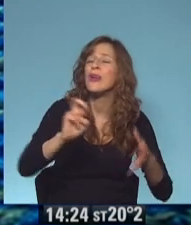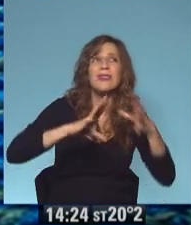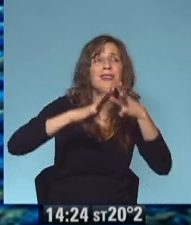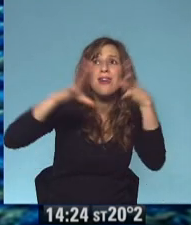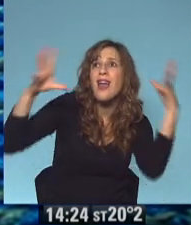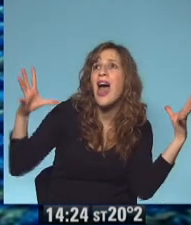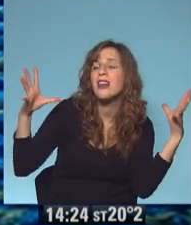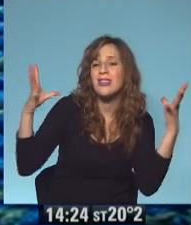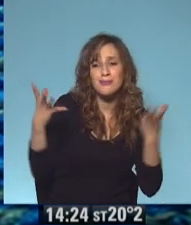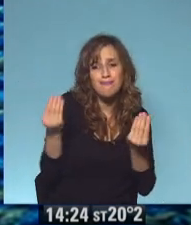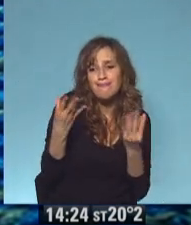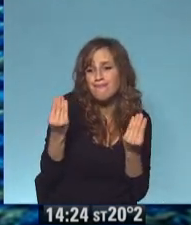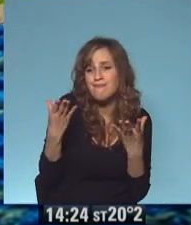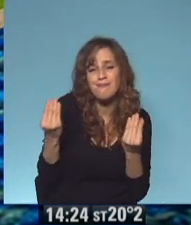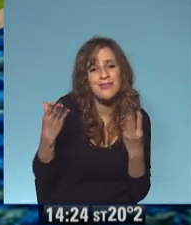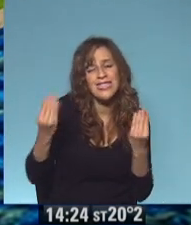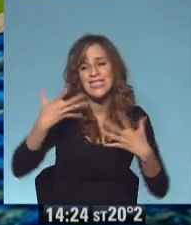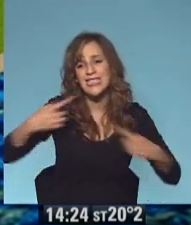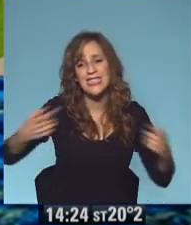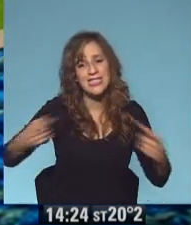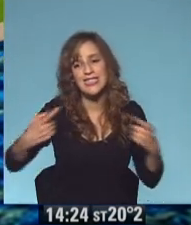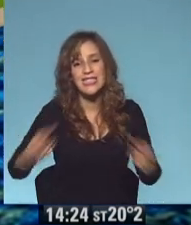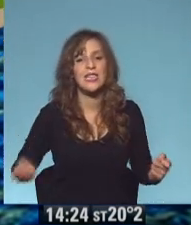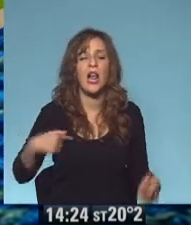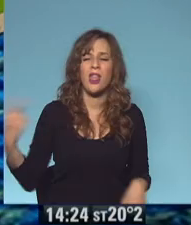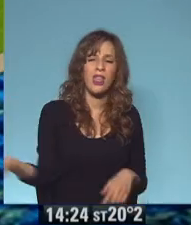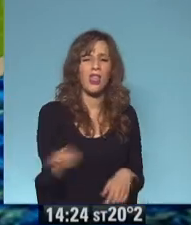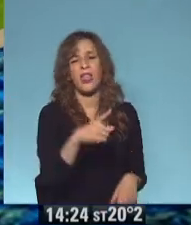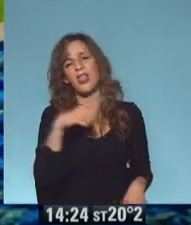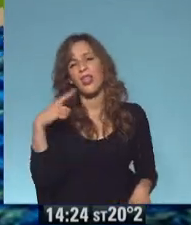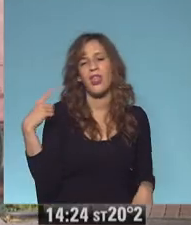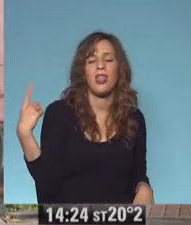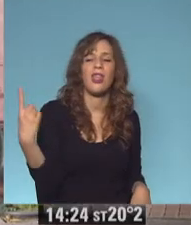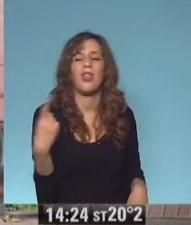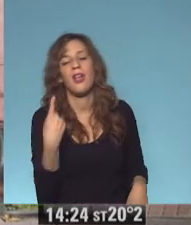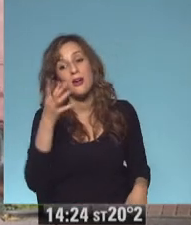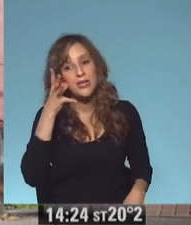te lleva muy alto! ¡Ay! ¡Me mareo!